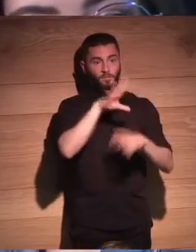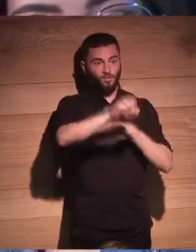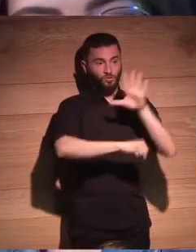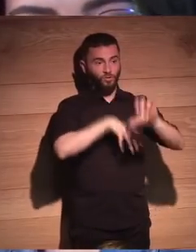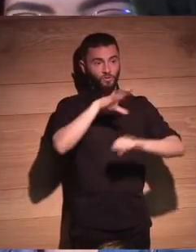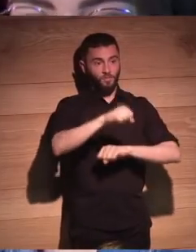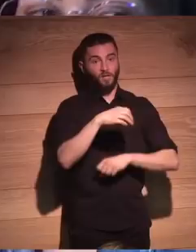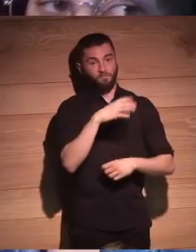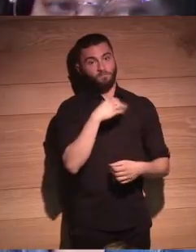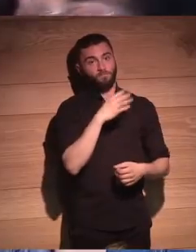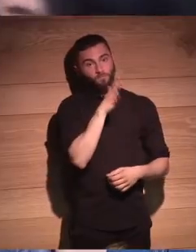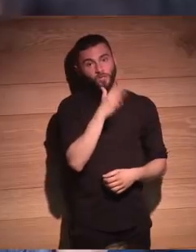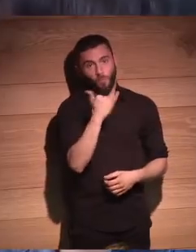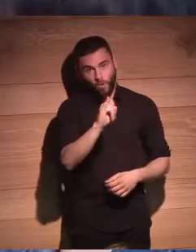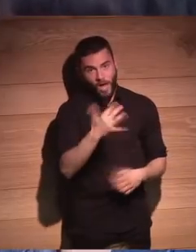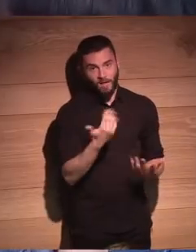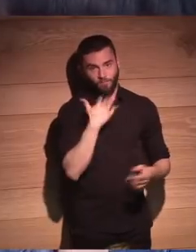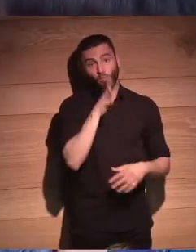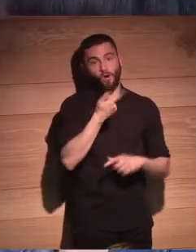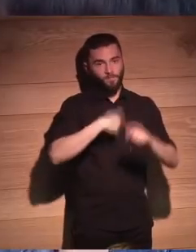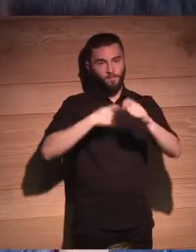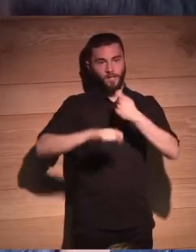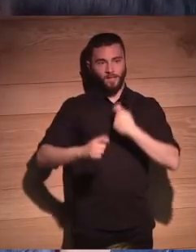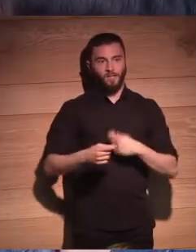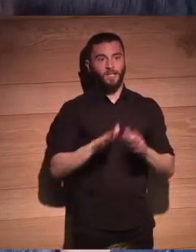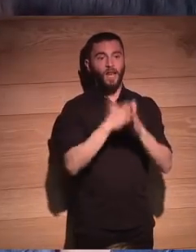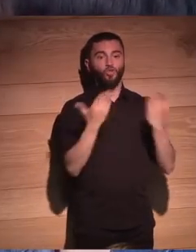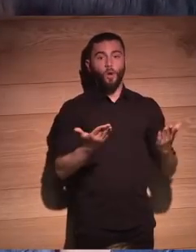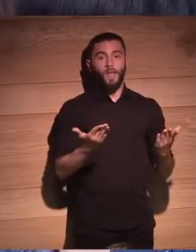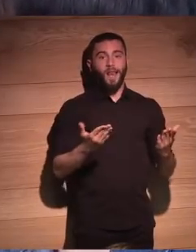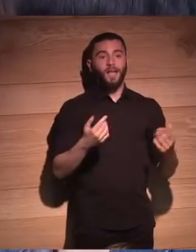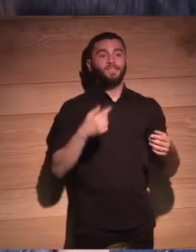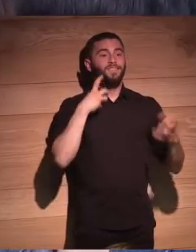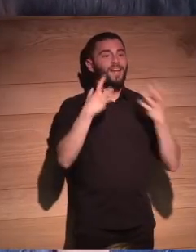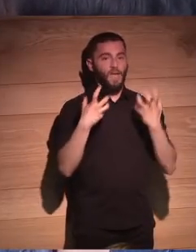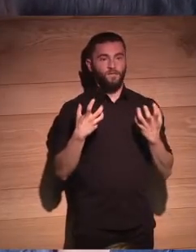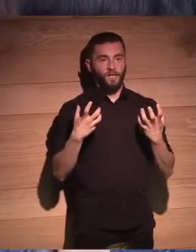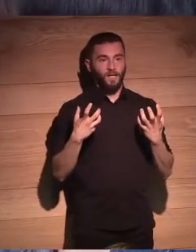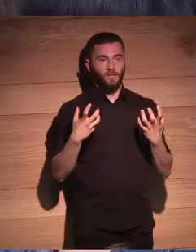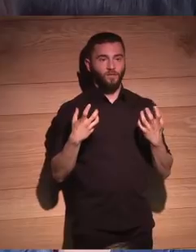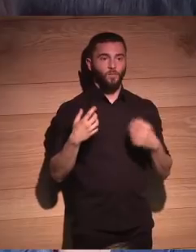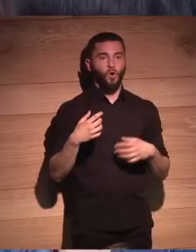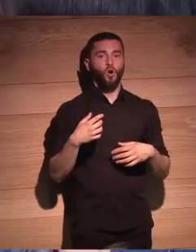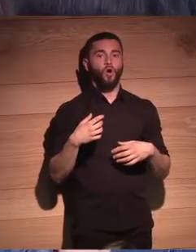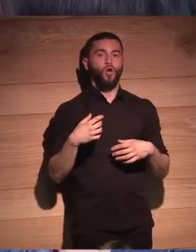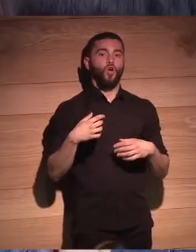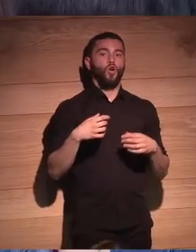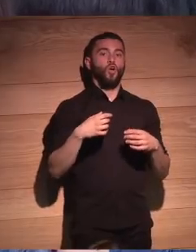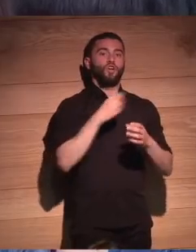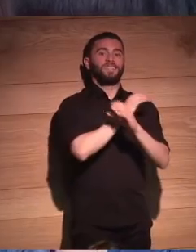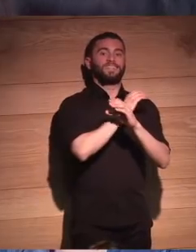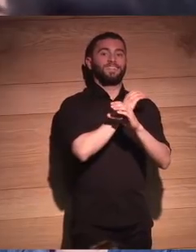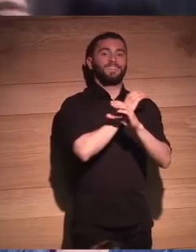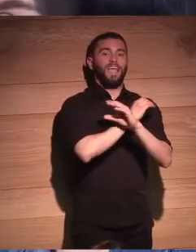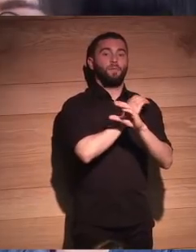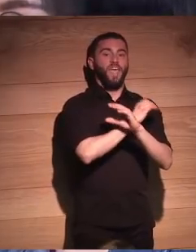están editando, las grandes editoriales están editando novelas gráficas. Eso es. ¿No? Que es lo que le llamamos los aficionados más bien TVO gordo que novela gráfica. Pues, sí.